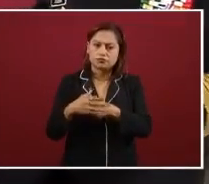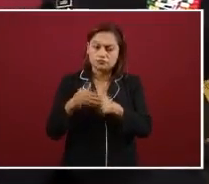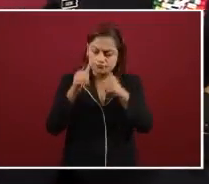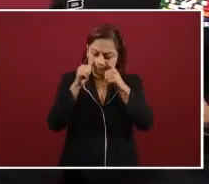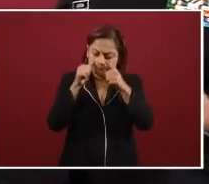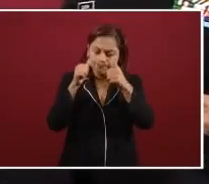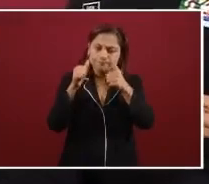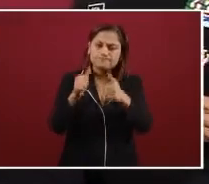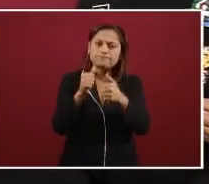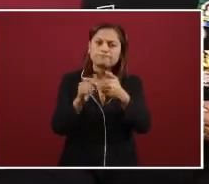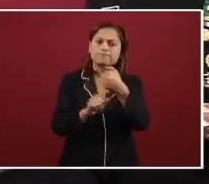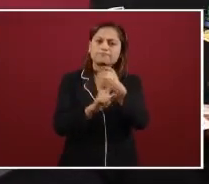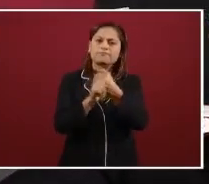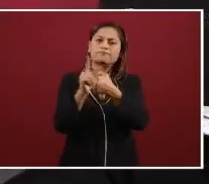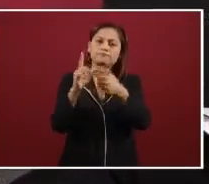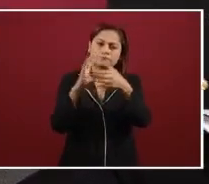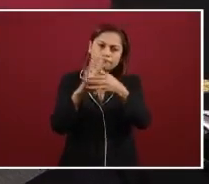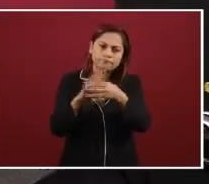que tenía